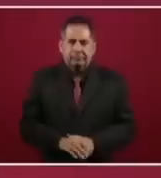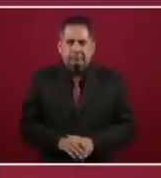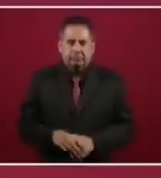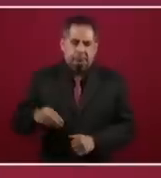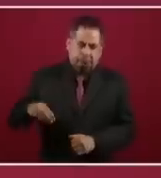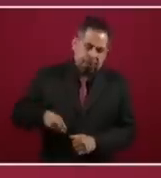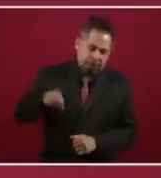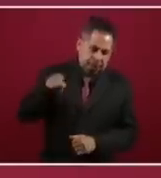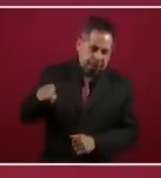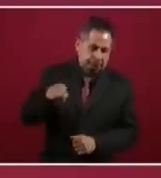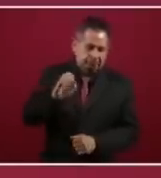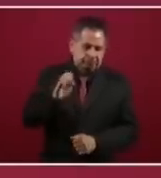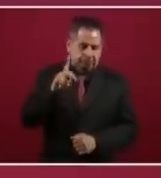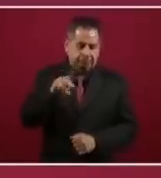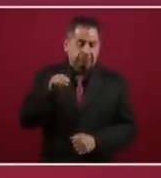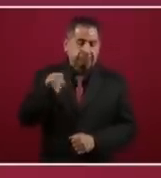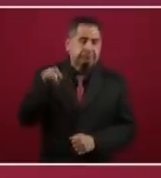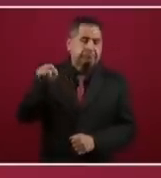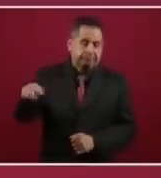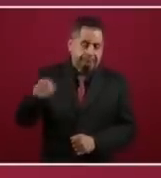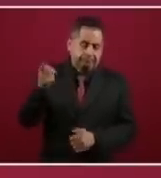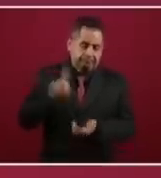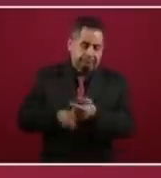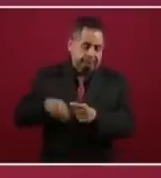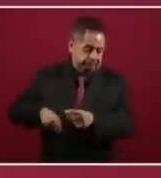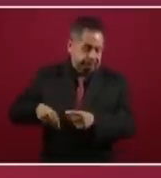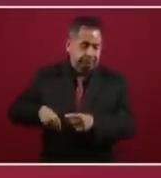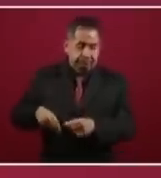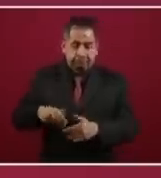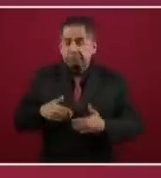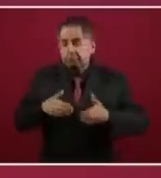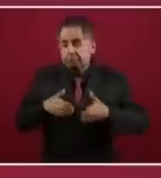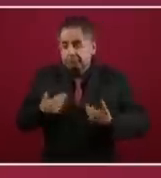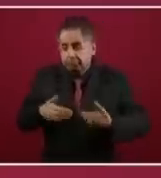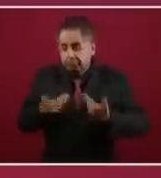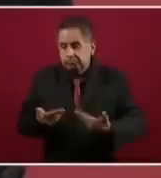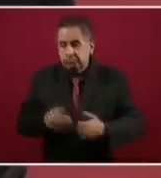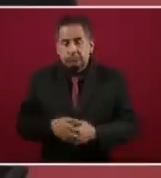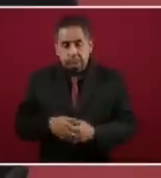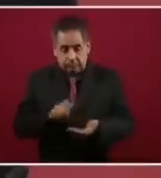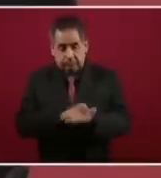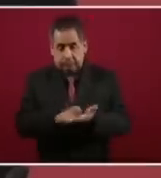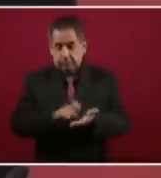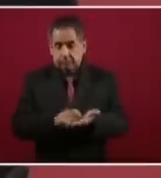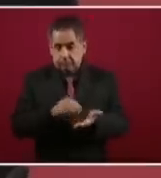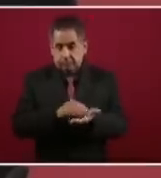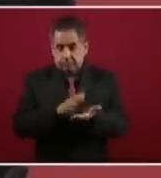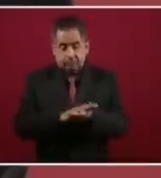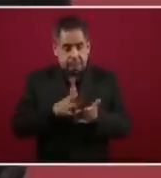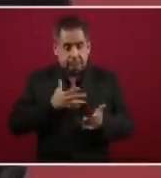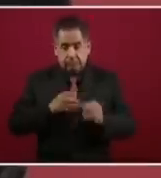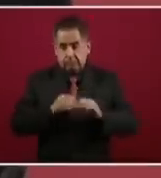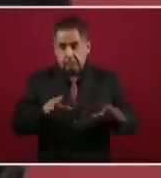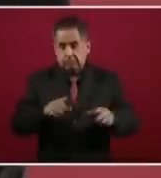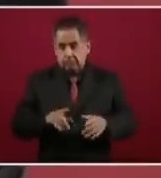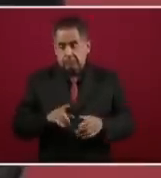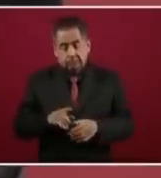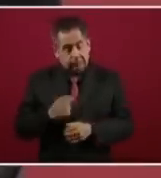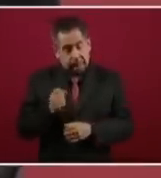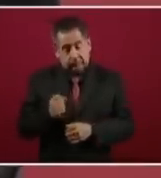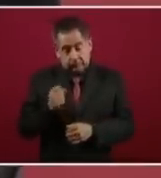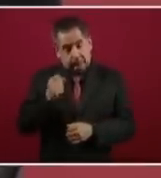culpando al Estado Mayor Presidencial. Esto está escrito, es muy